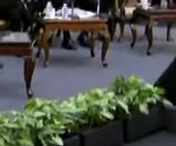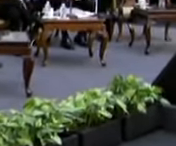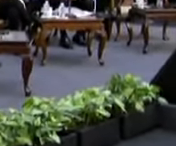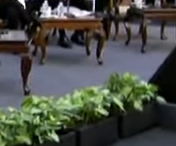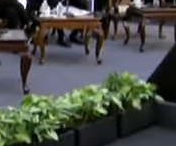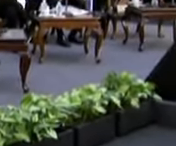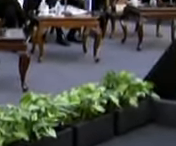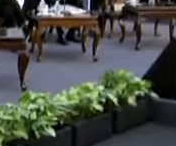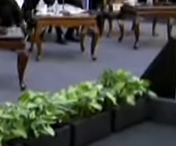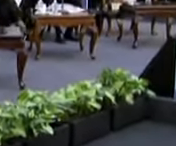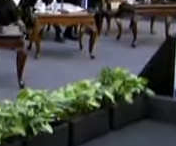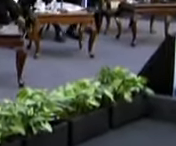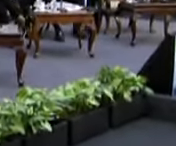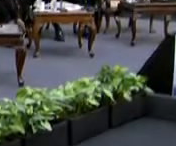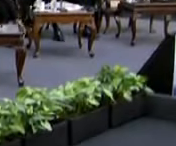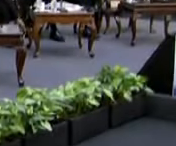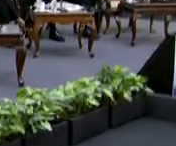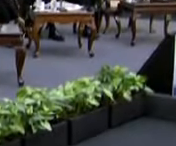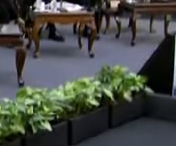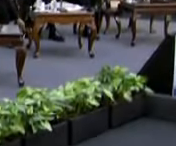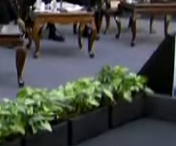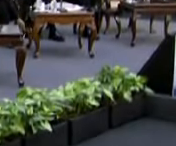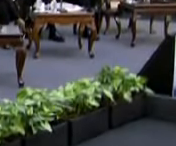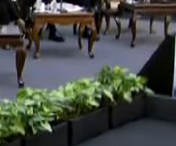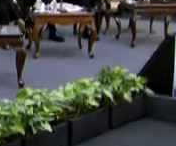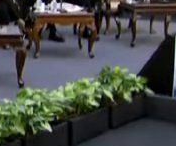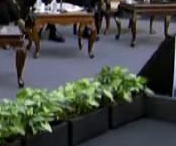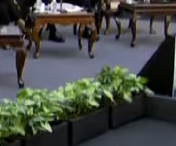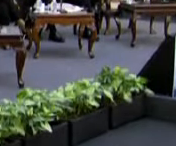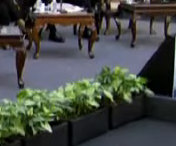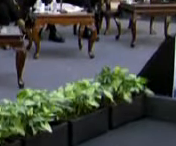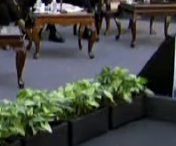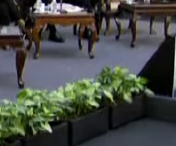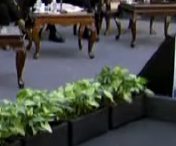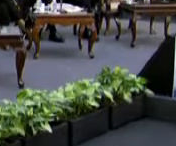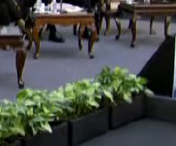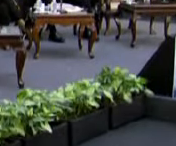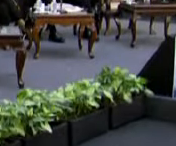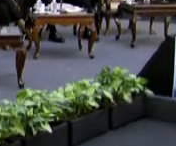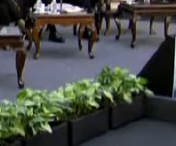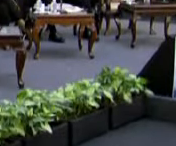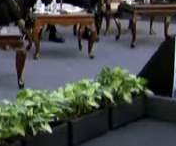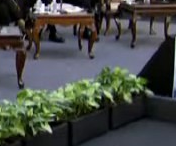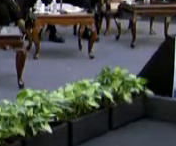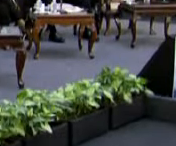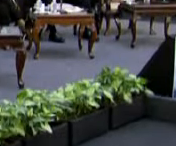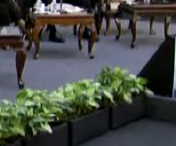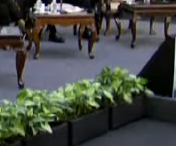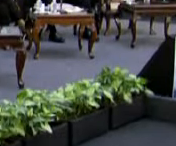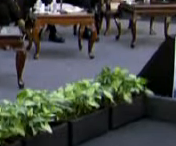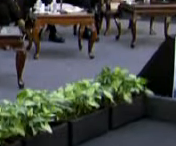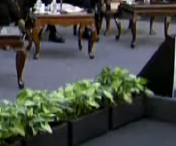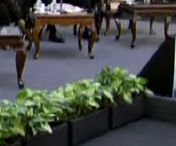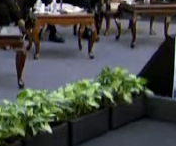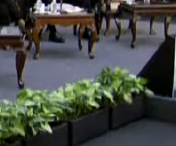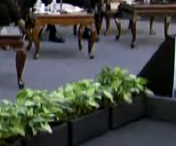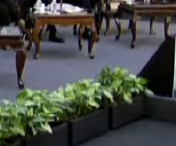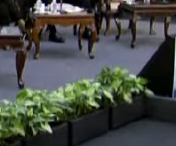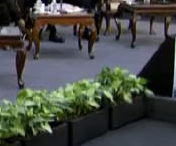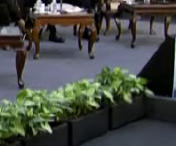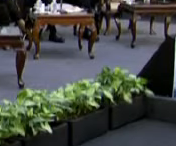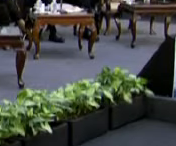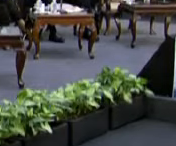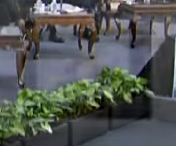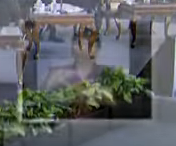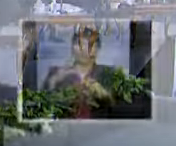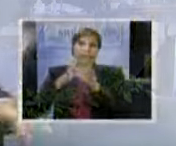Muy buenas tardes. Es un honor y un privilegio estar participando en este